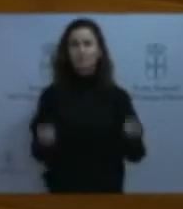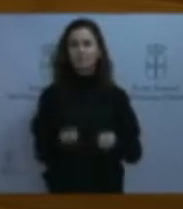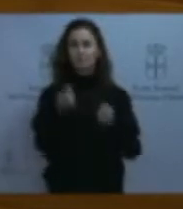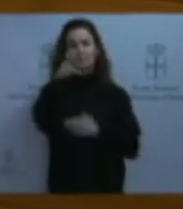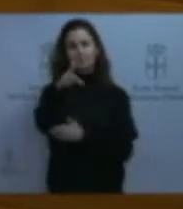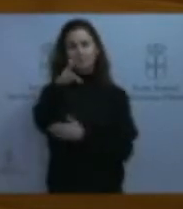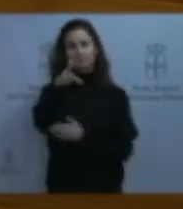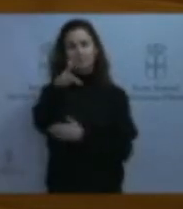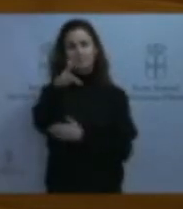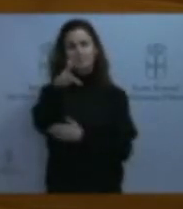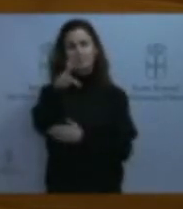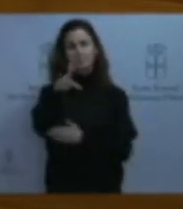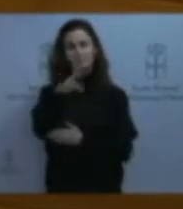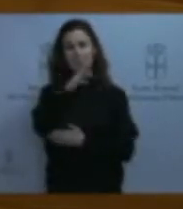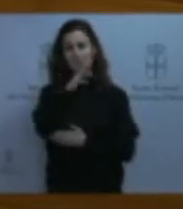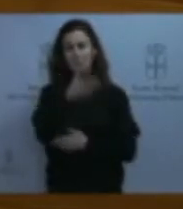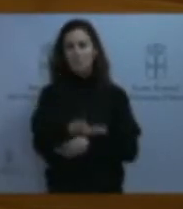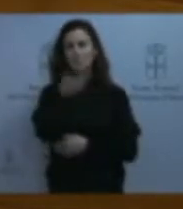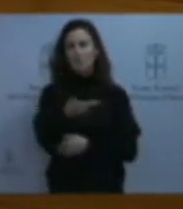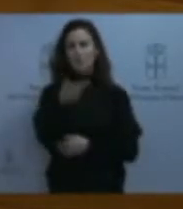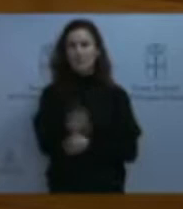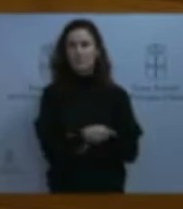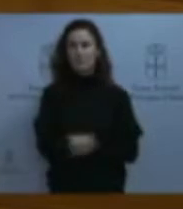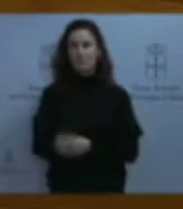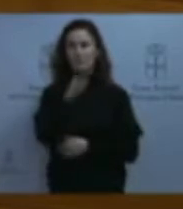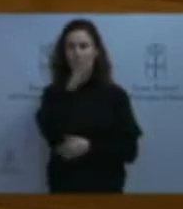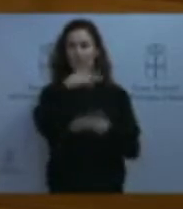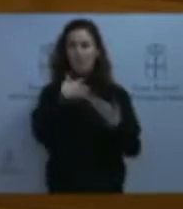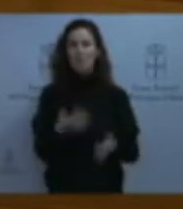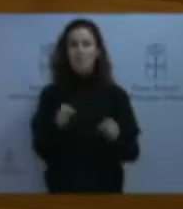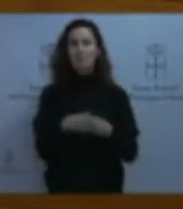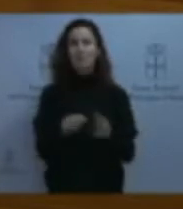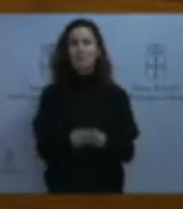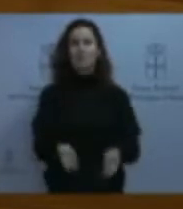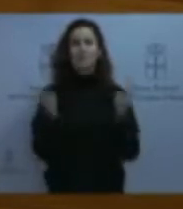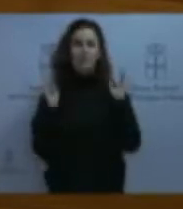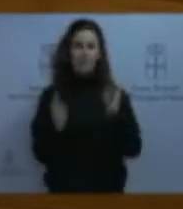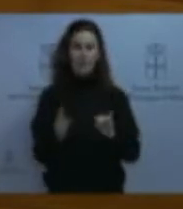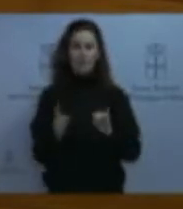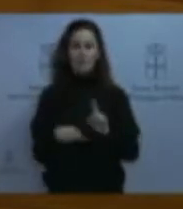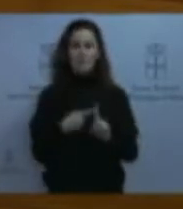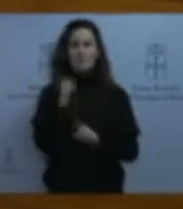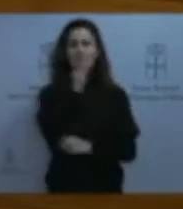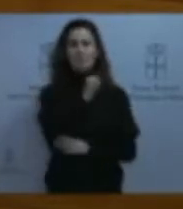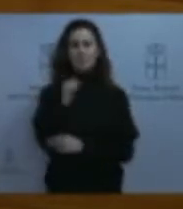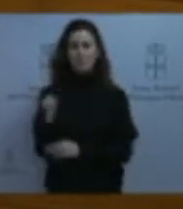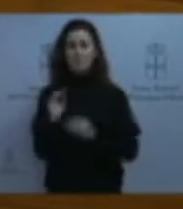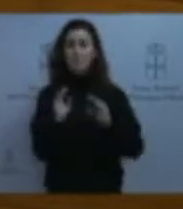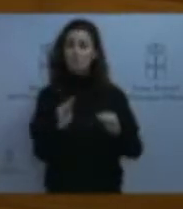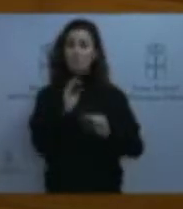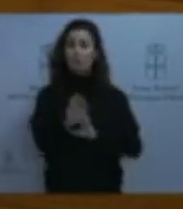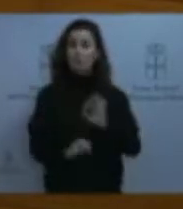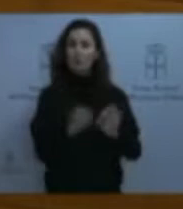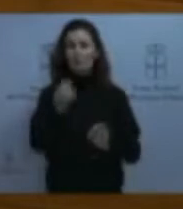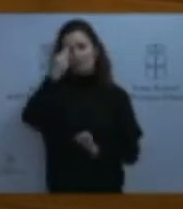dejaran de poner ninguna noticia, por importante que fuera, porque creo que estamos en un Estado democrático y creo, además, que las instituciones y los organismos hay que respetarlo.